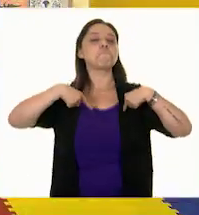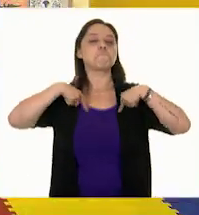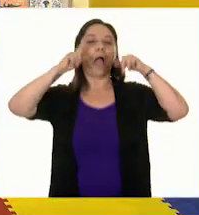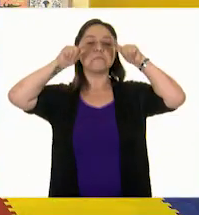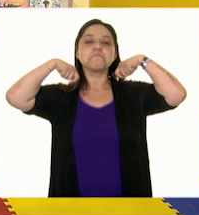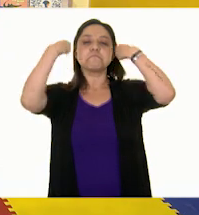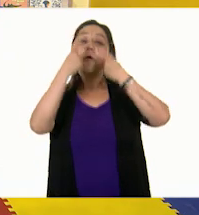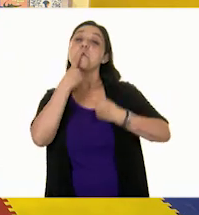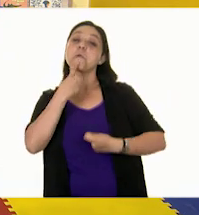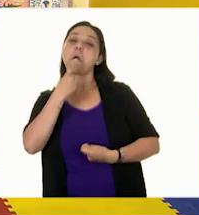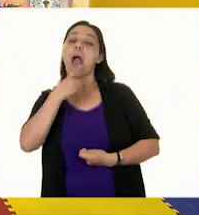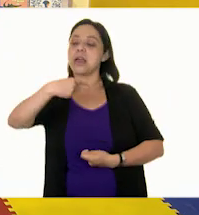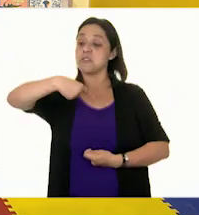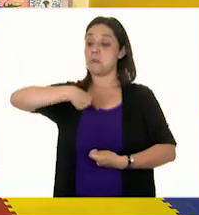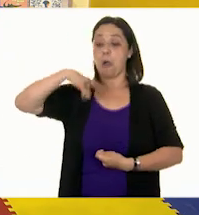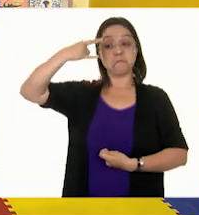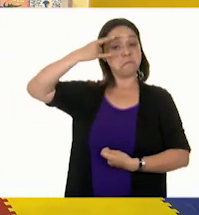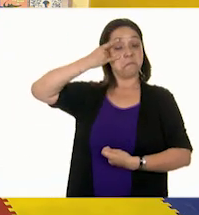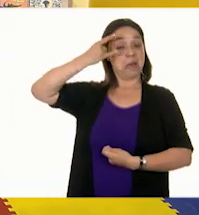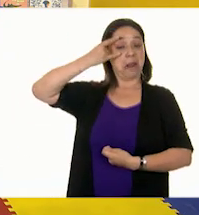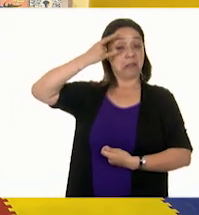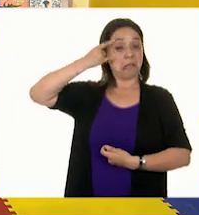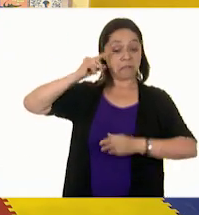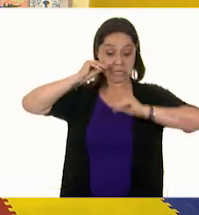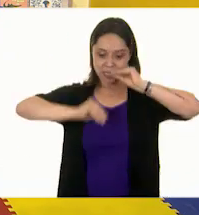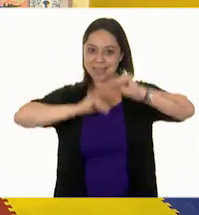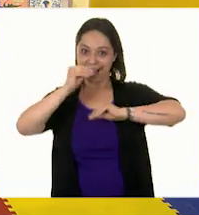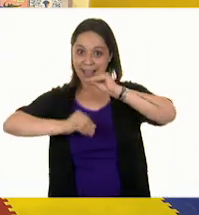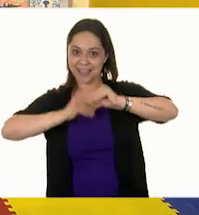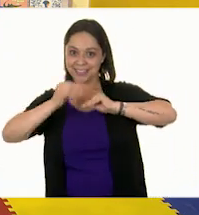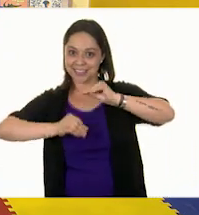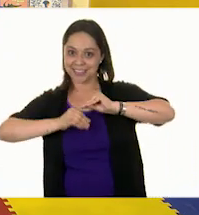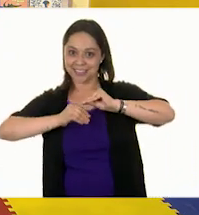Caperucita Roja. Y yo seré un pirata. Vamos a construir. Manos a la obra.